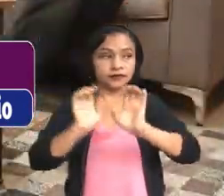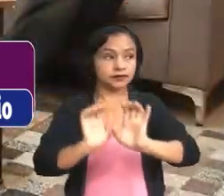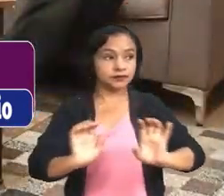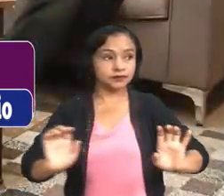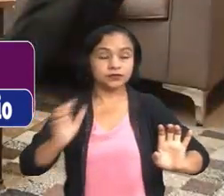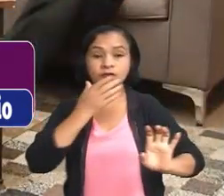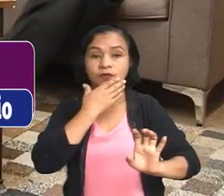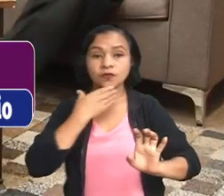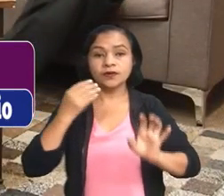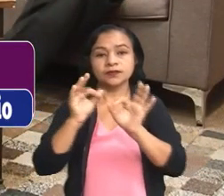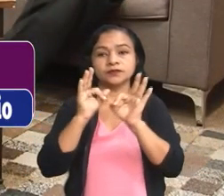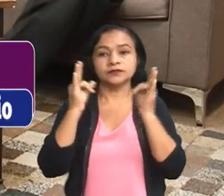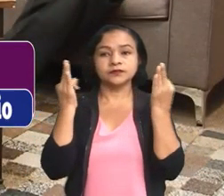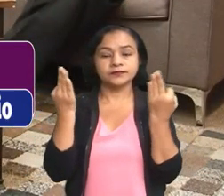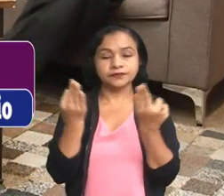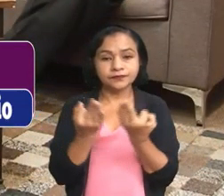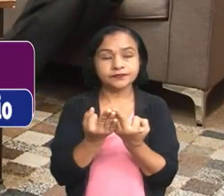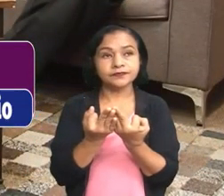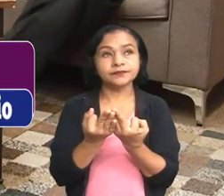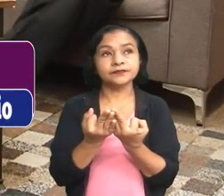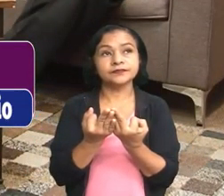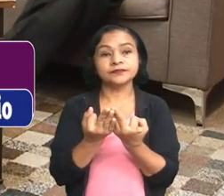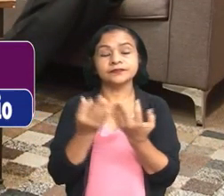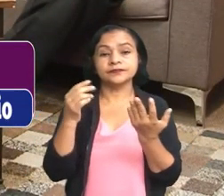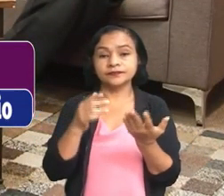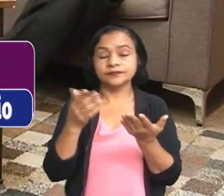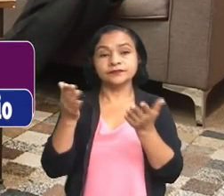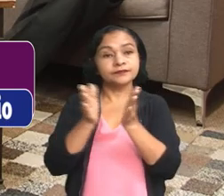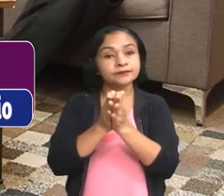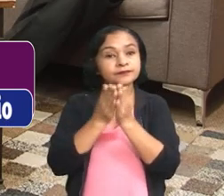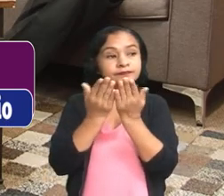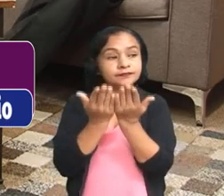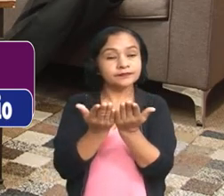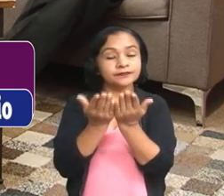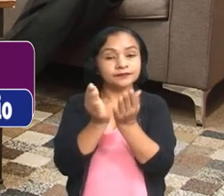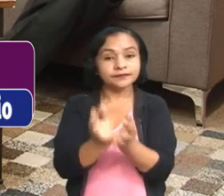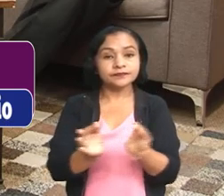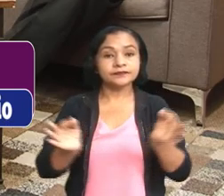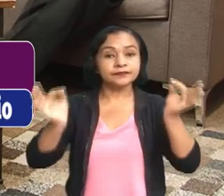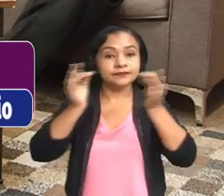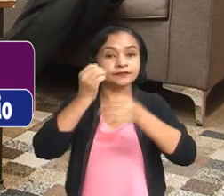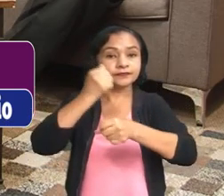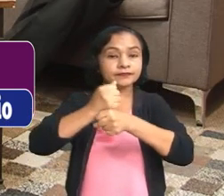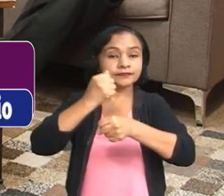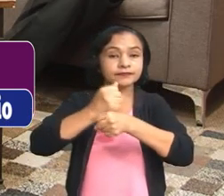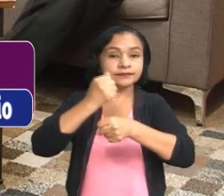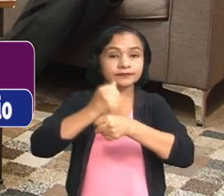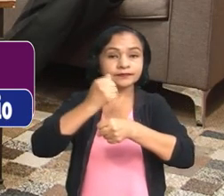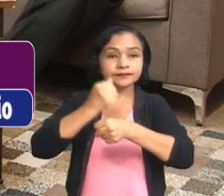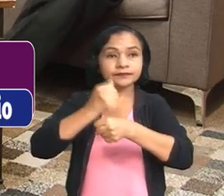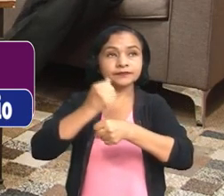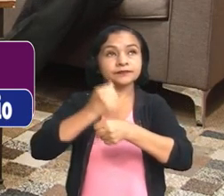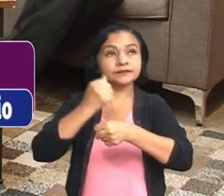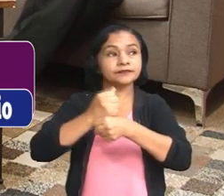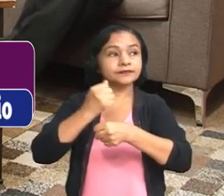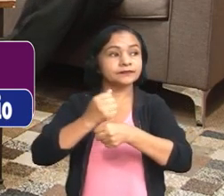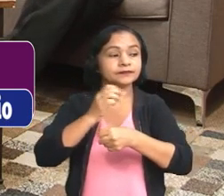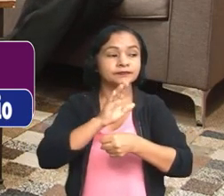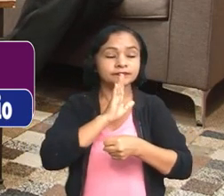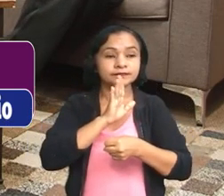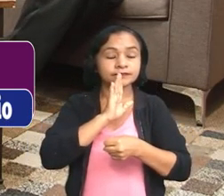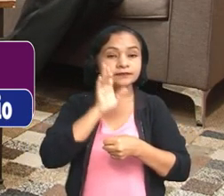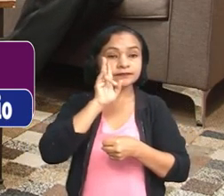y familia. Okay. Entonces, este es un documento, un libro muy importante que hemos trabajado, ¿verdad? Y en él está reflejado